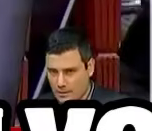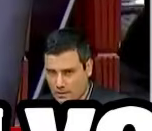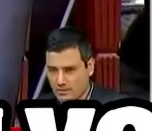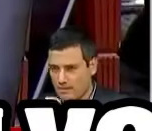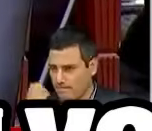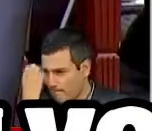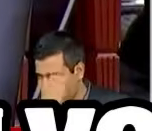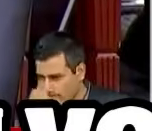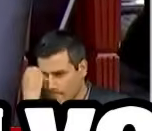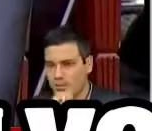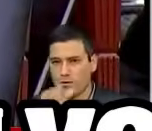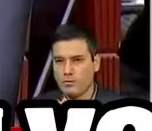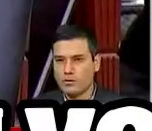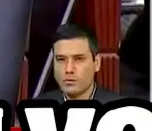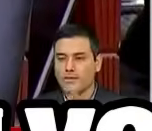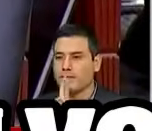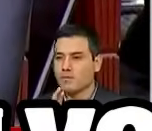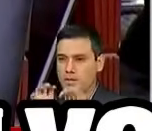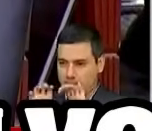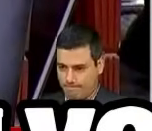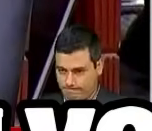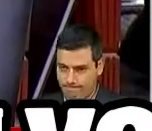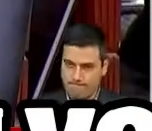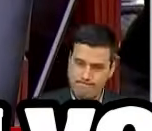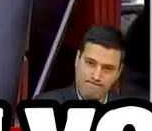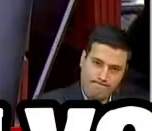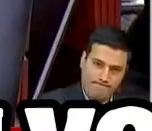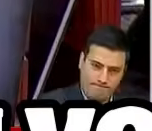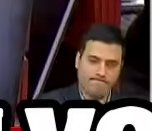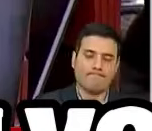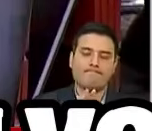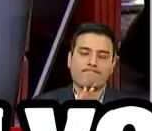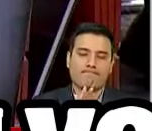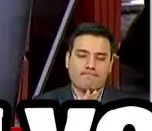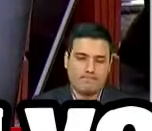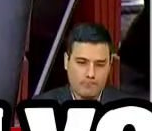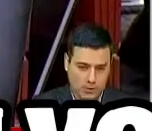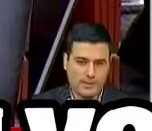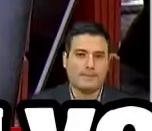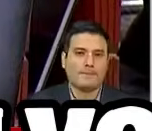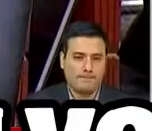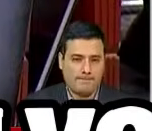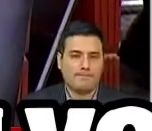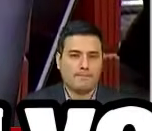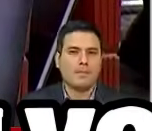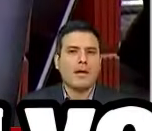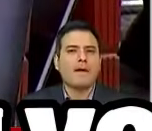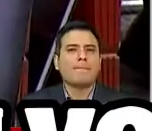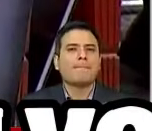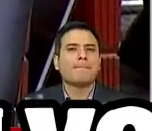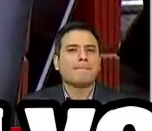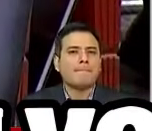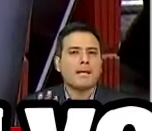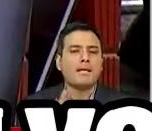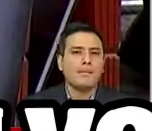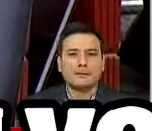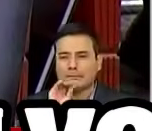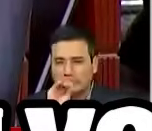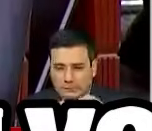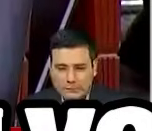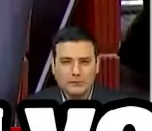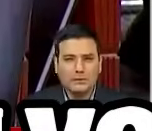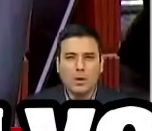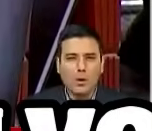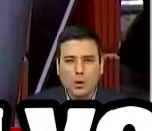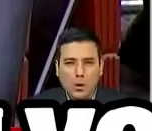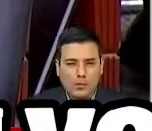se debe dar esta respuesta a cómo podríamos en su caso reforzar esta campaña, particularmente en lo que tiene que ver de